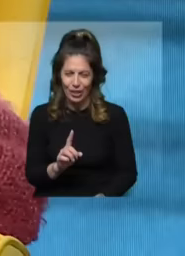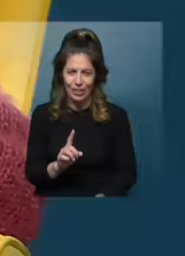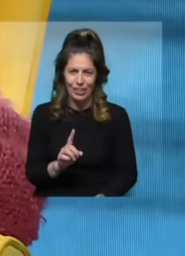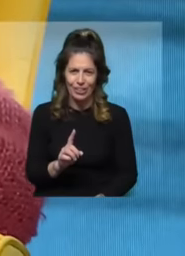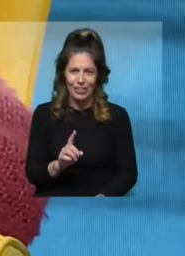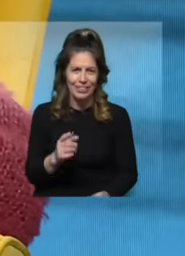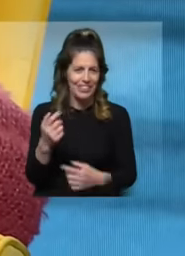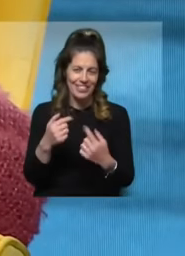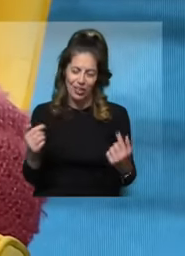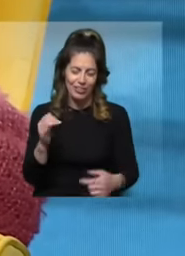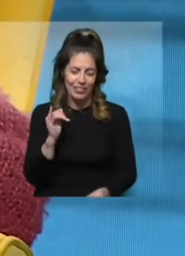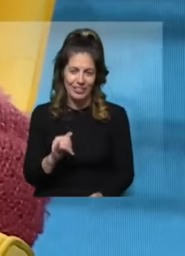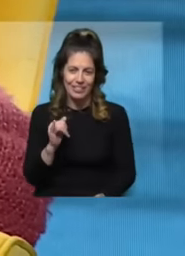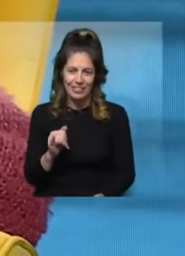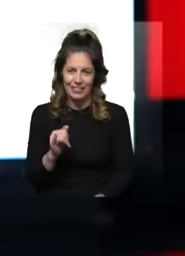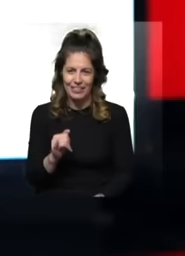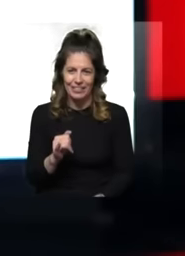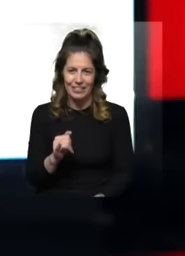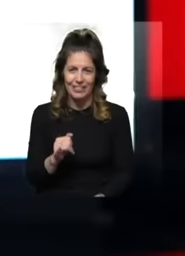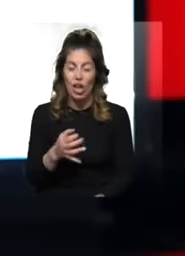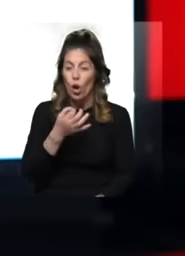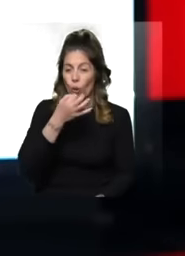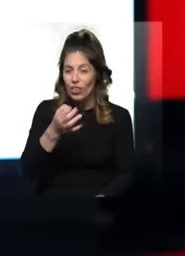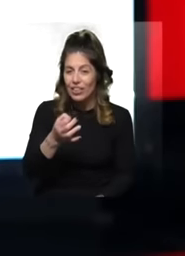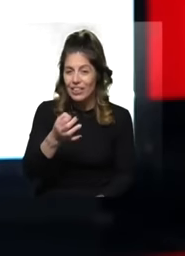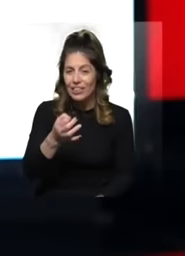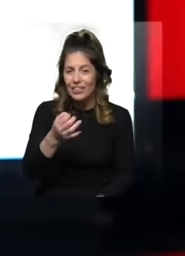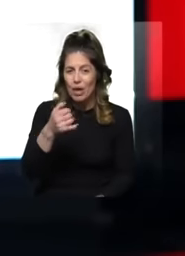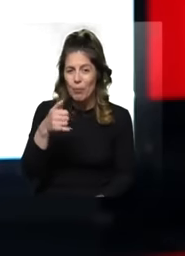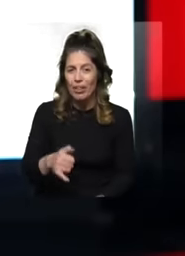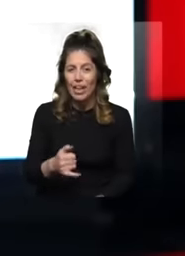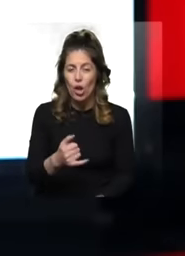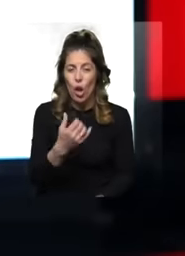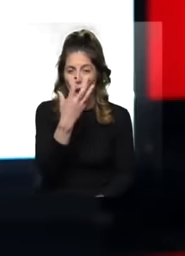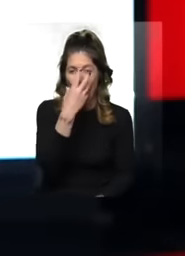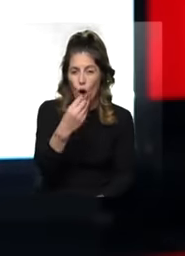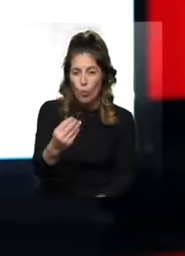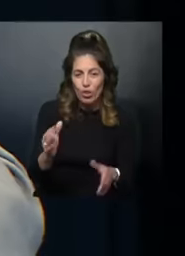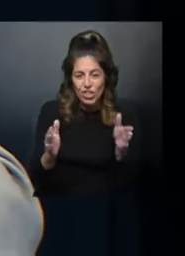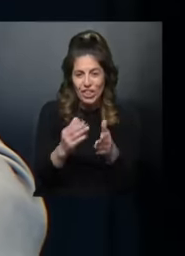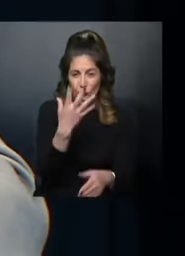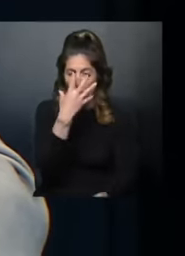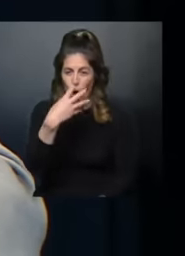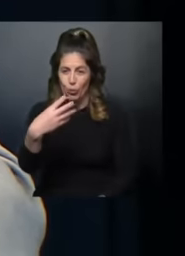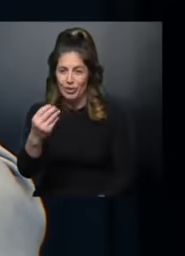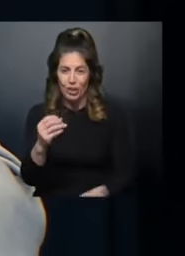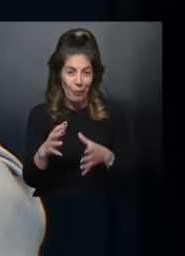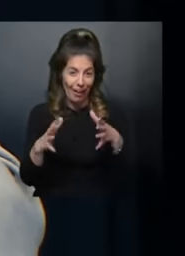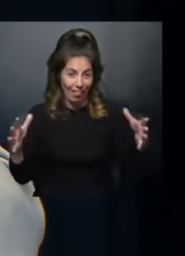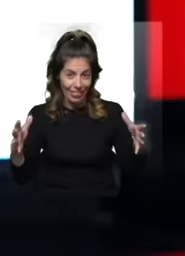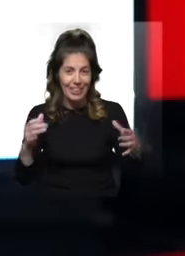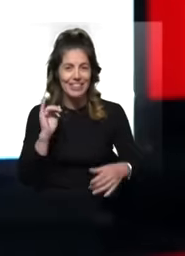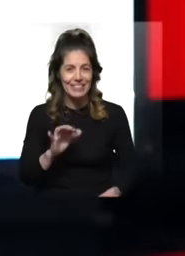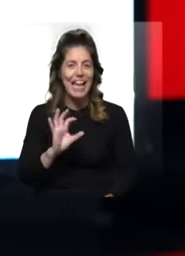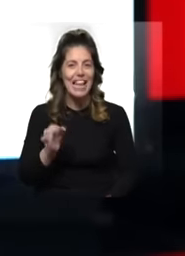Pasan esas cosas. Sí, sí. O sea. Cuando dijiste, porque hay un lobo y un lobito. Sí. Ah, no sabía yo. El